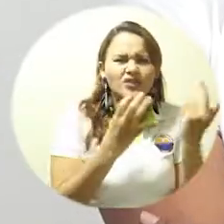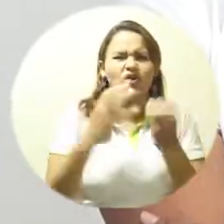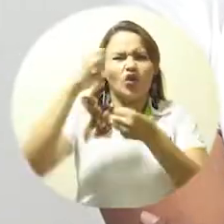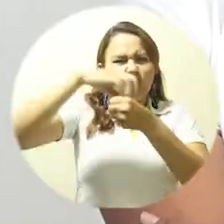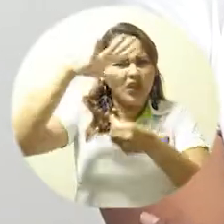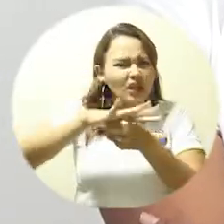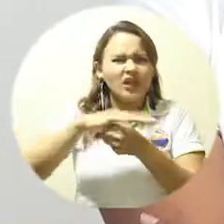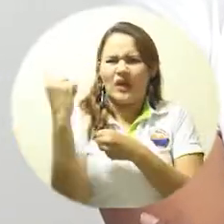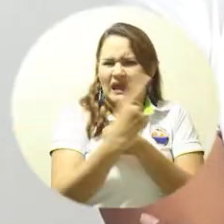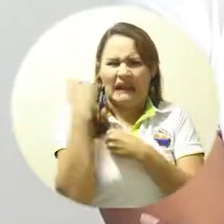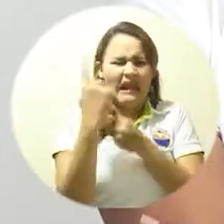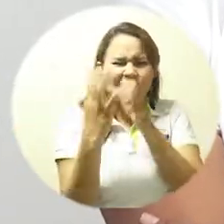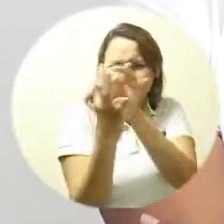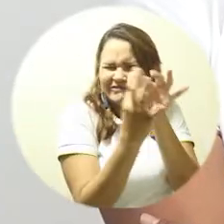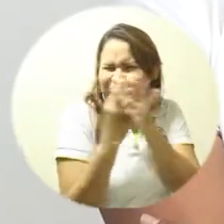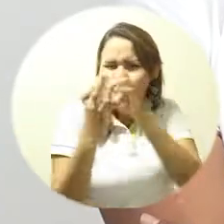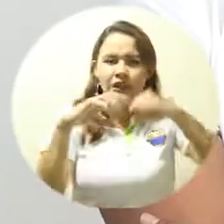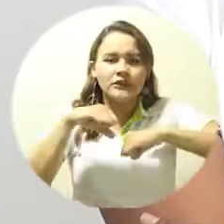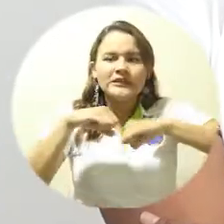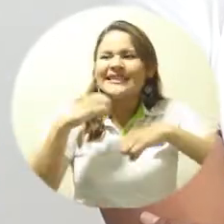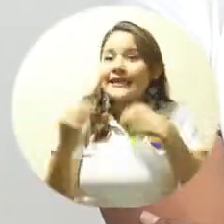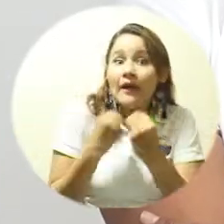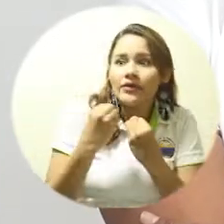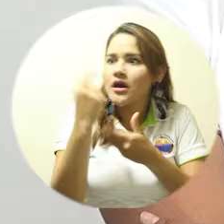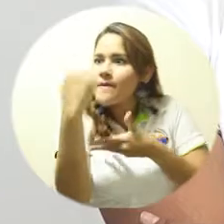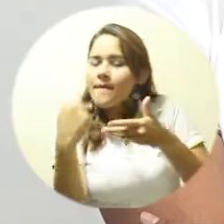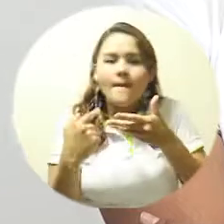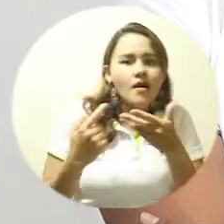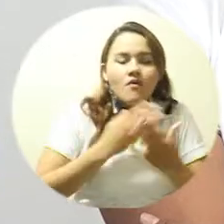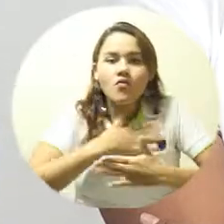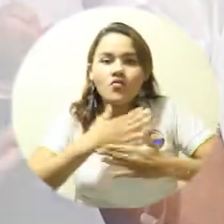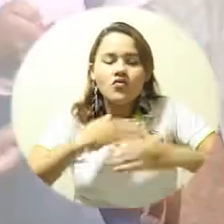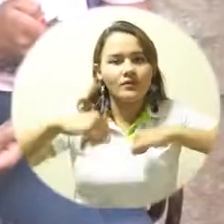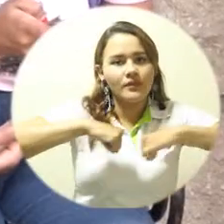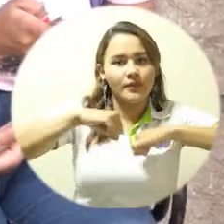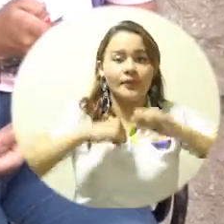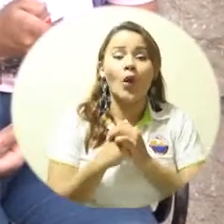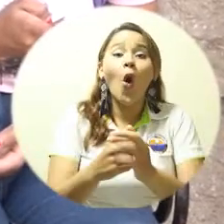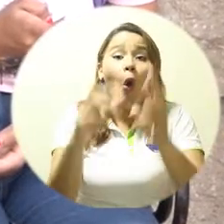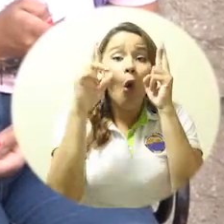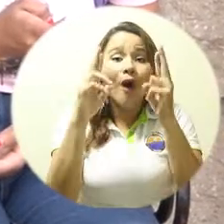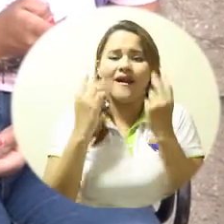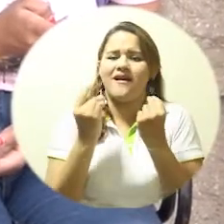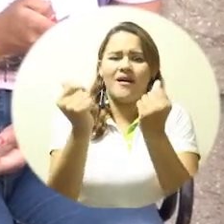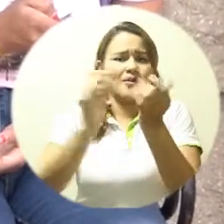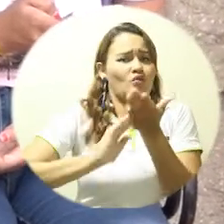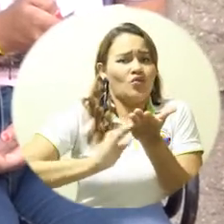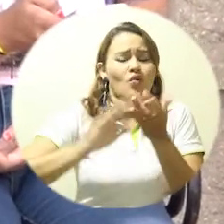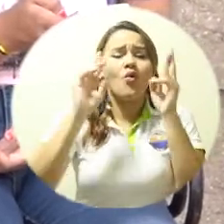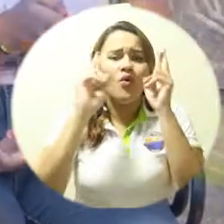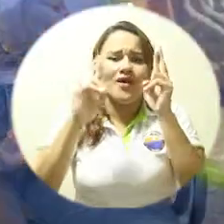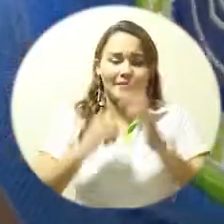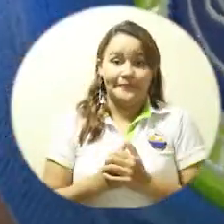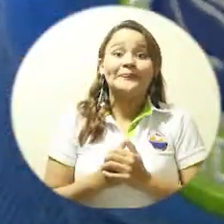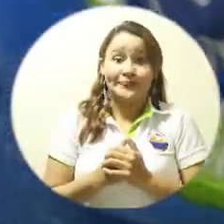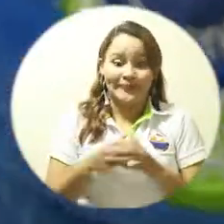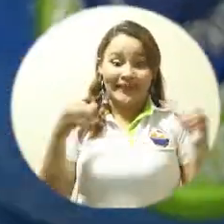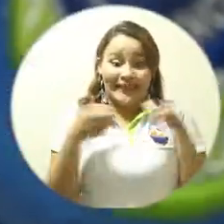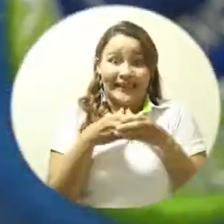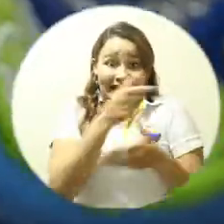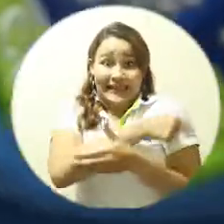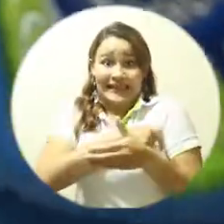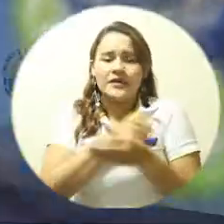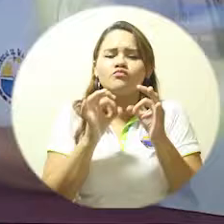para seguir adoptando las medidas pertinentes y que ojalá rápidamente podamos revertir esta situación. El cual servirá como